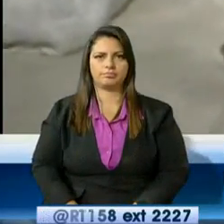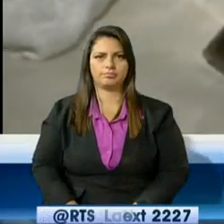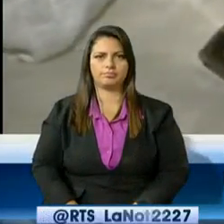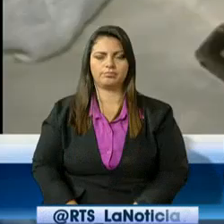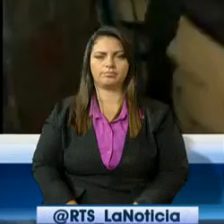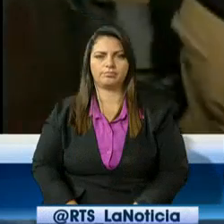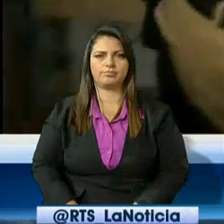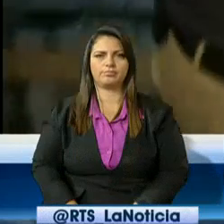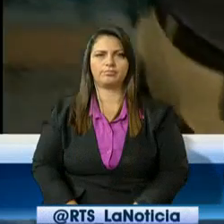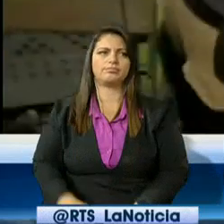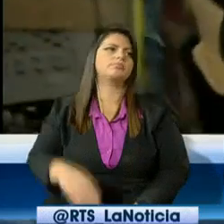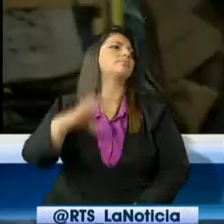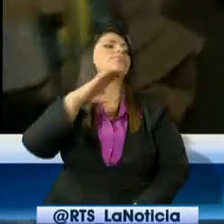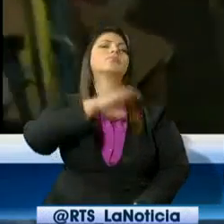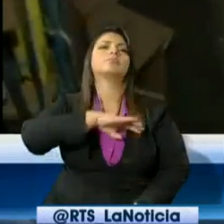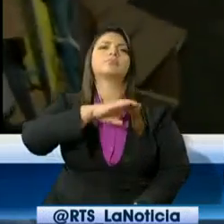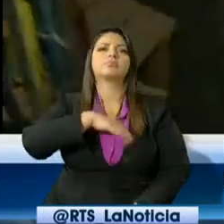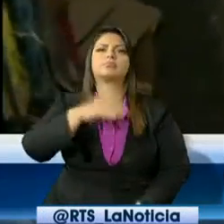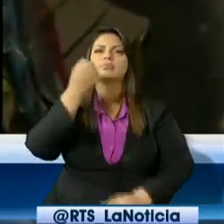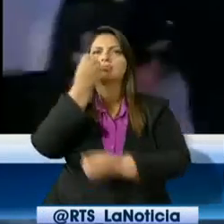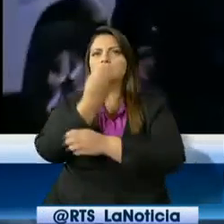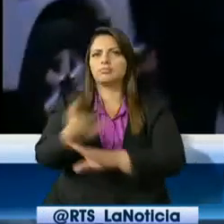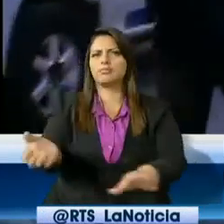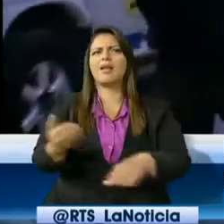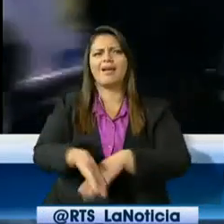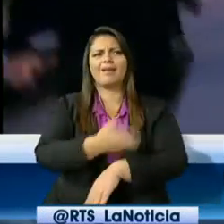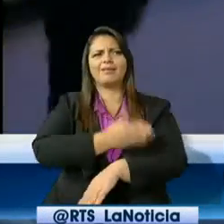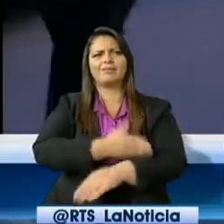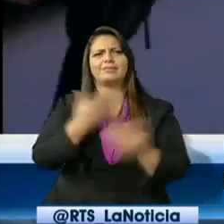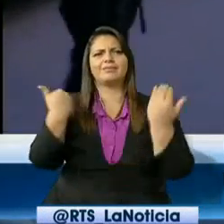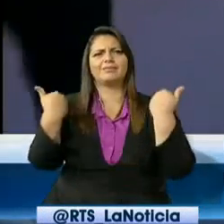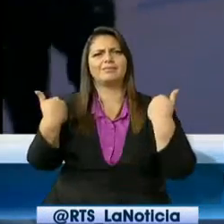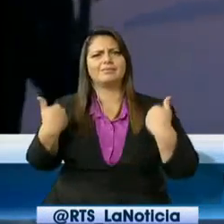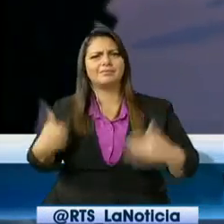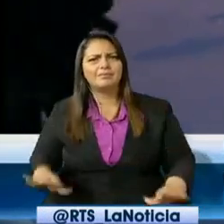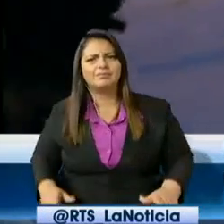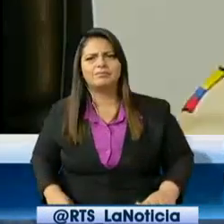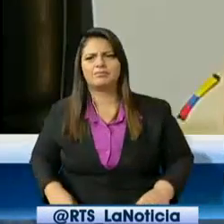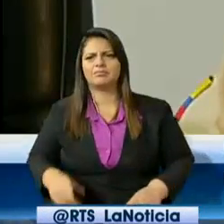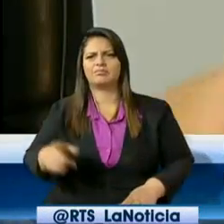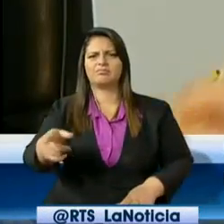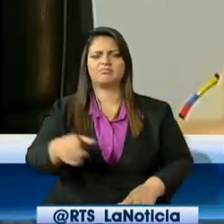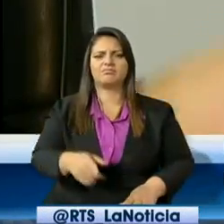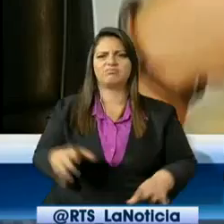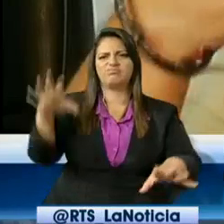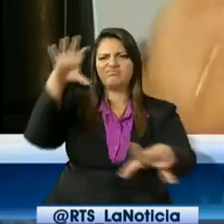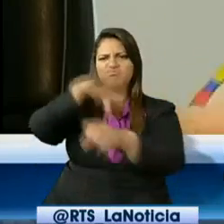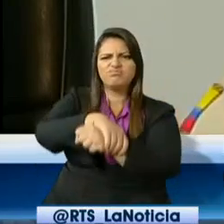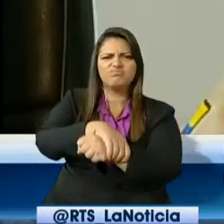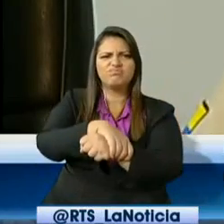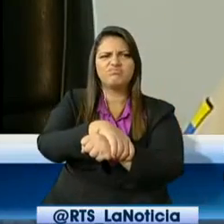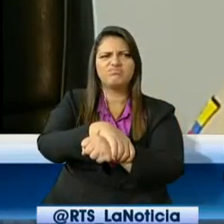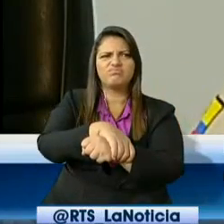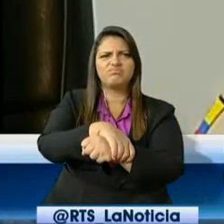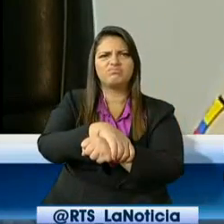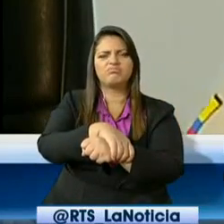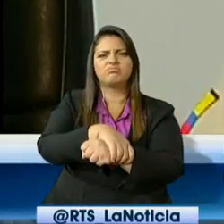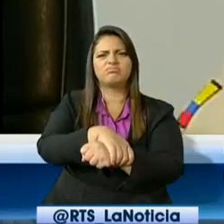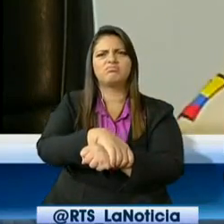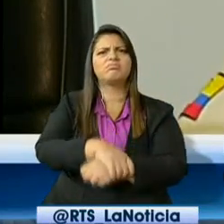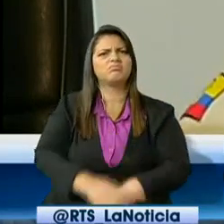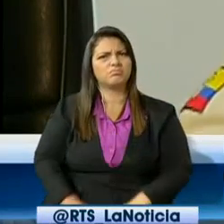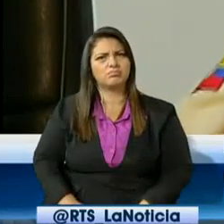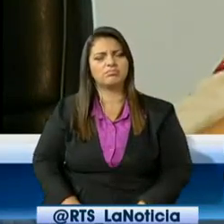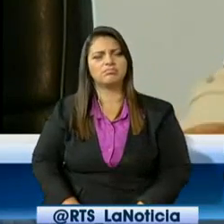los agentes, no se trataría del primer golpe que se da a esta organización. Fueron detenidos anteriormente ya en otros operativos